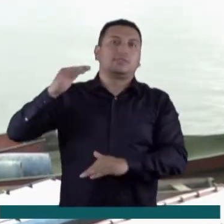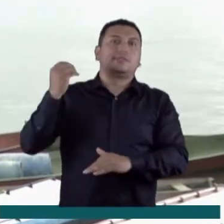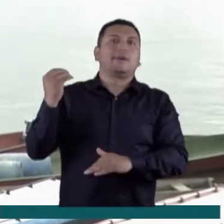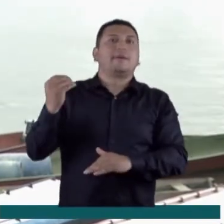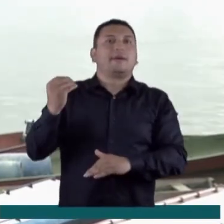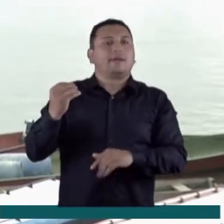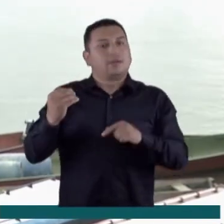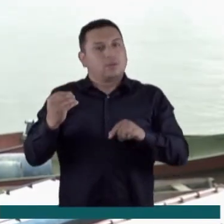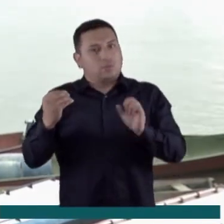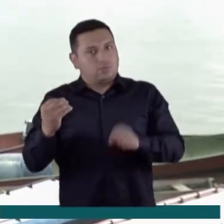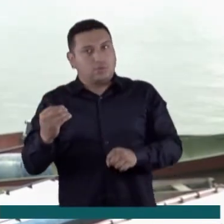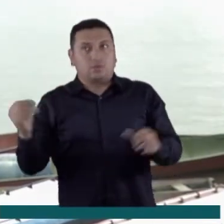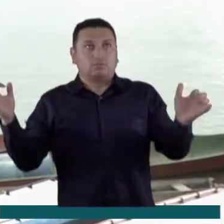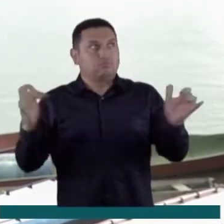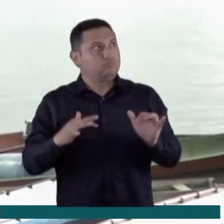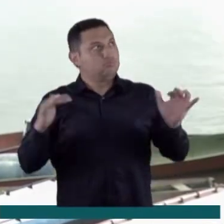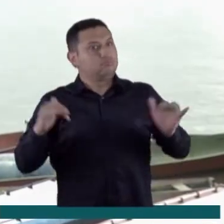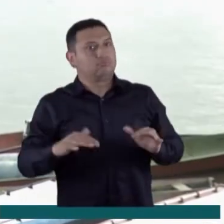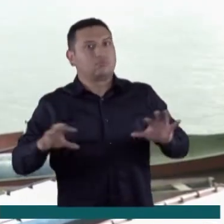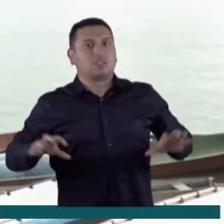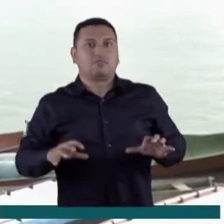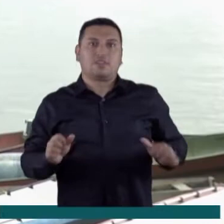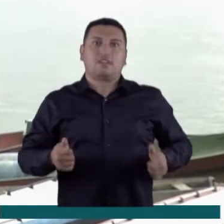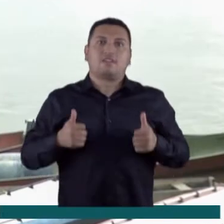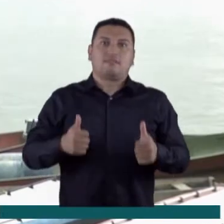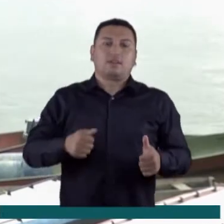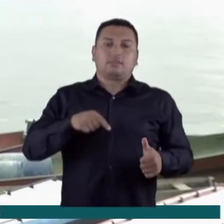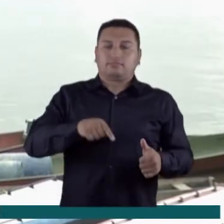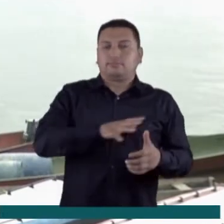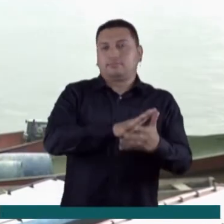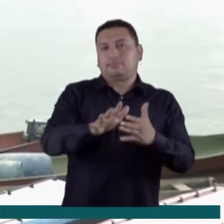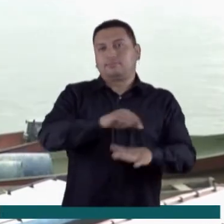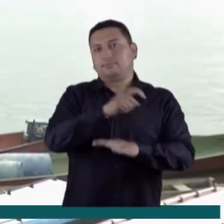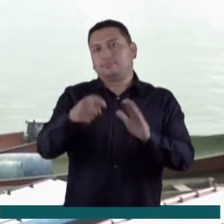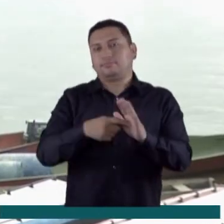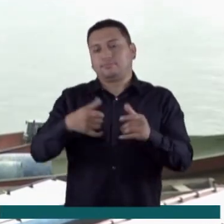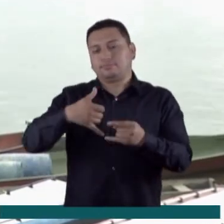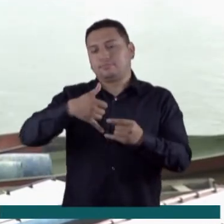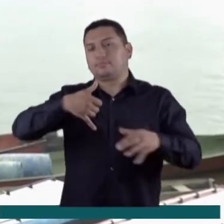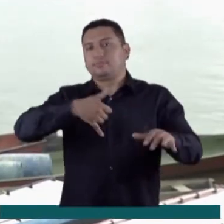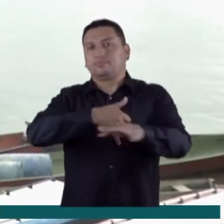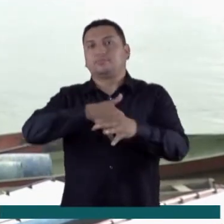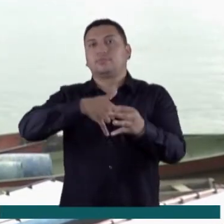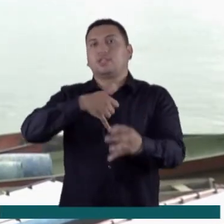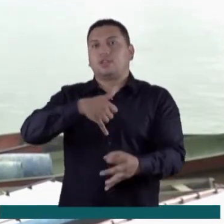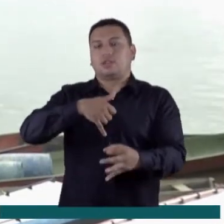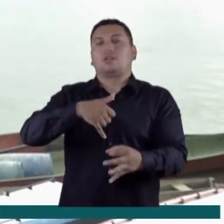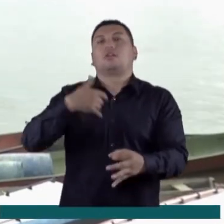esa manera ellos podrían obtener más ganancias por sus actividades. Por el